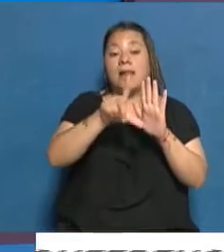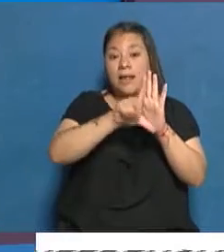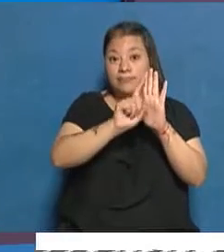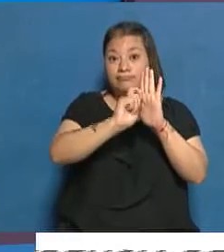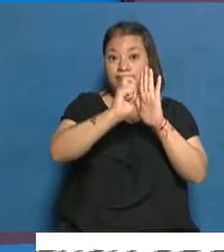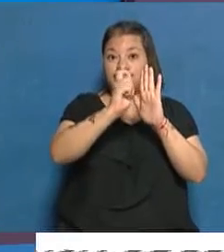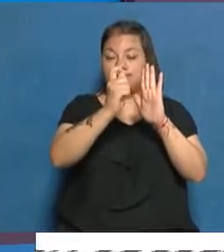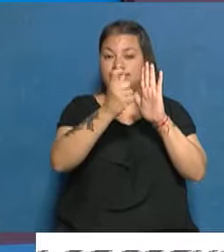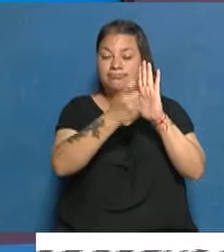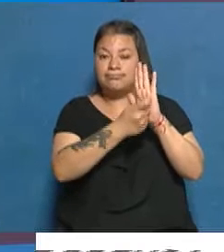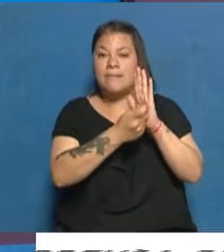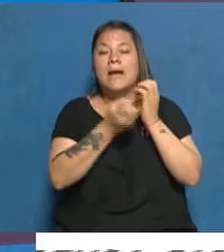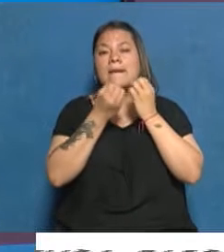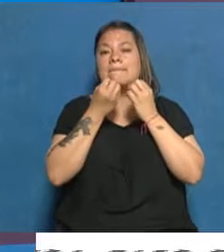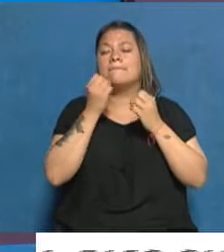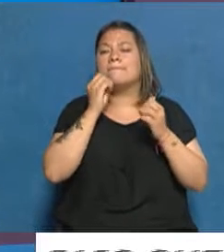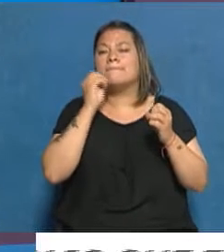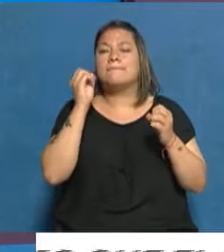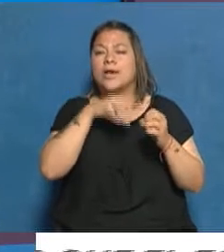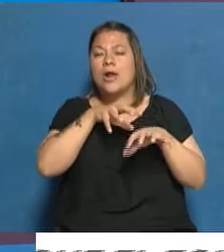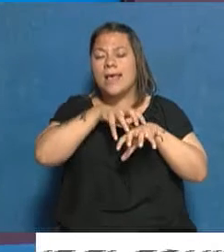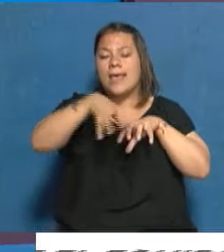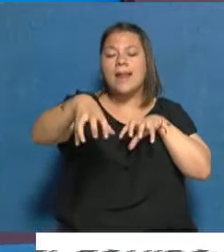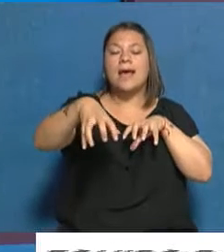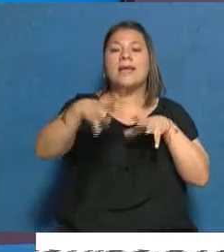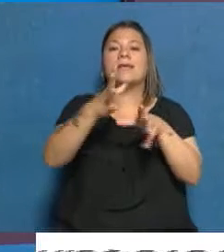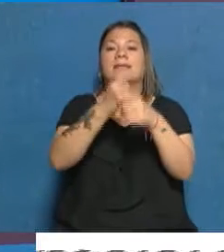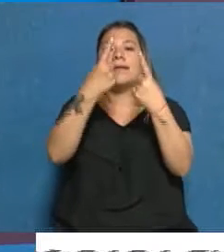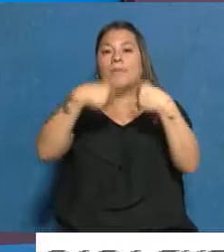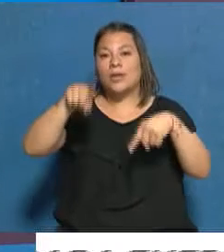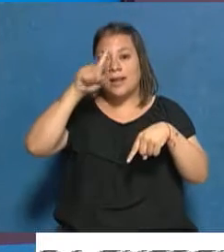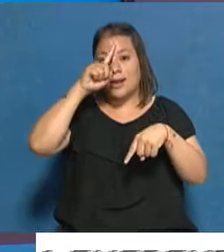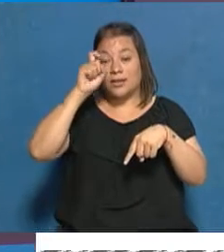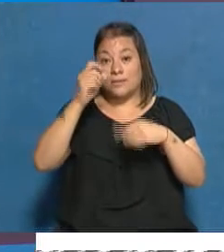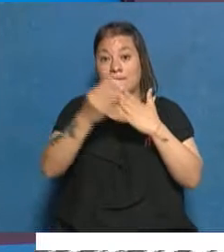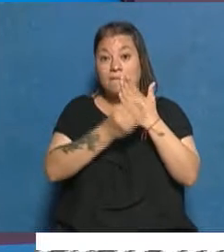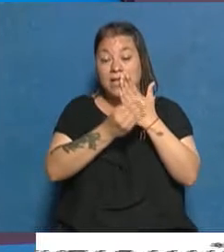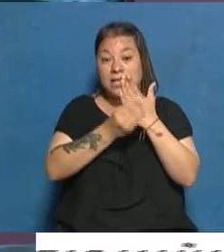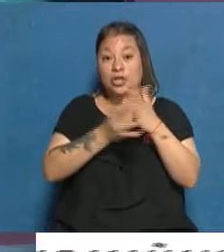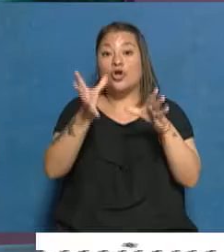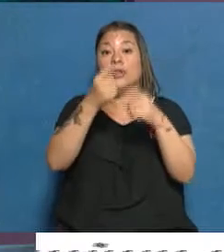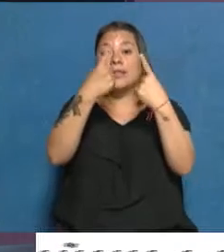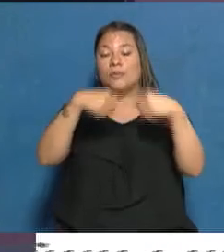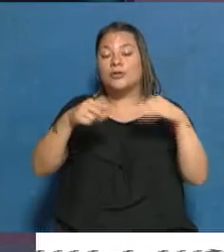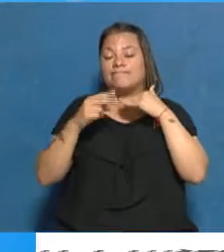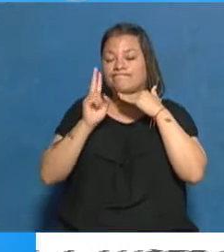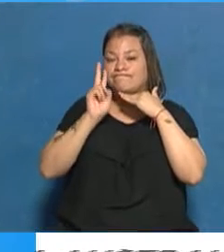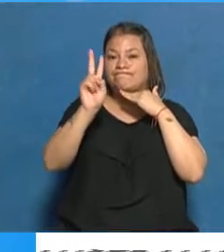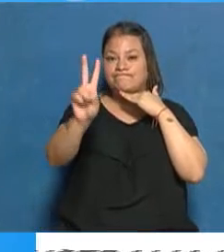para mejorar lo que es concretamente el área del transporte en la nación. Esto decía Giuliano luego de asumir el